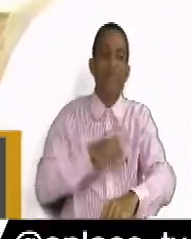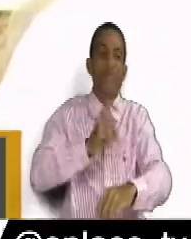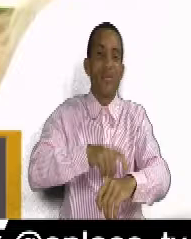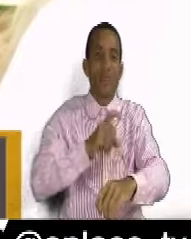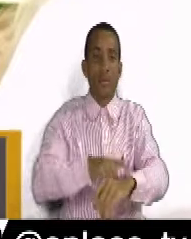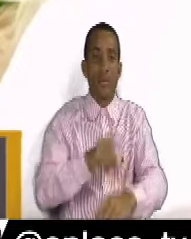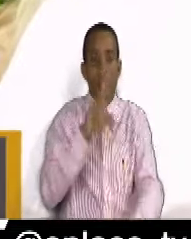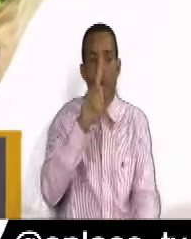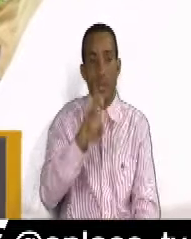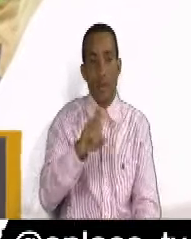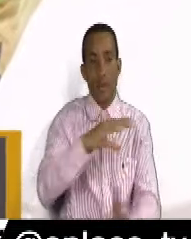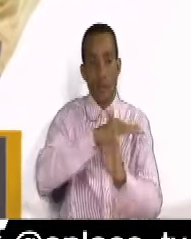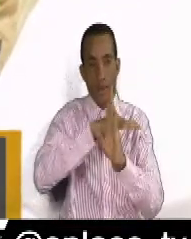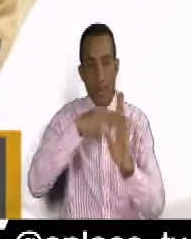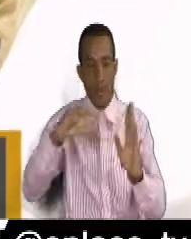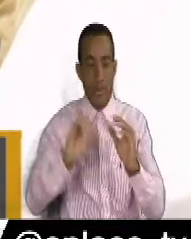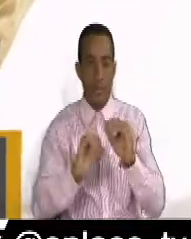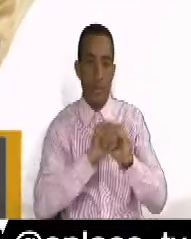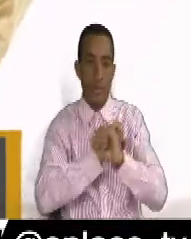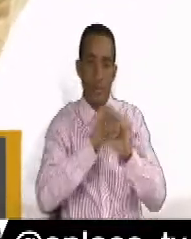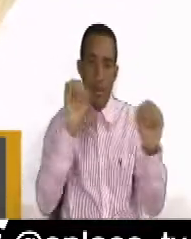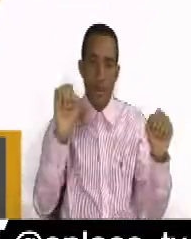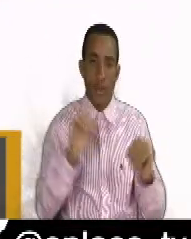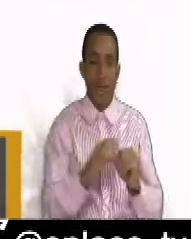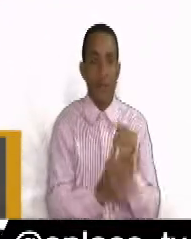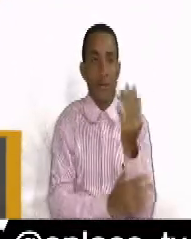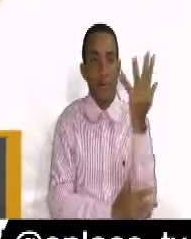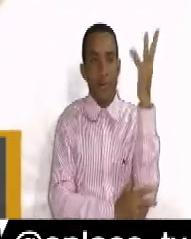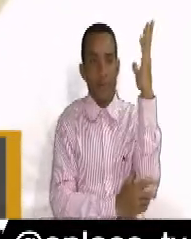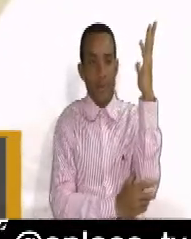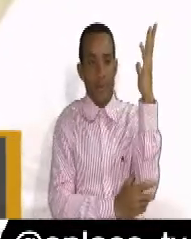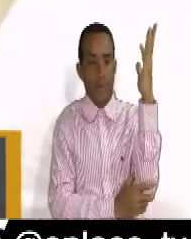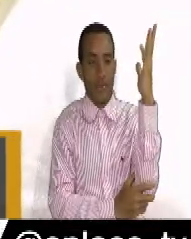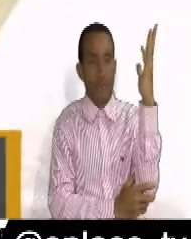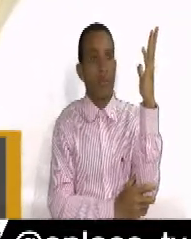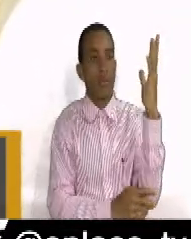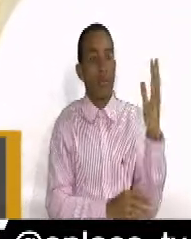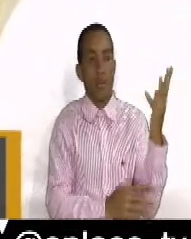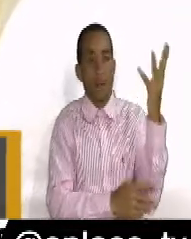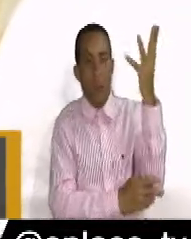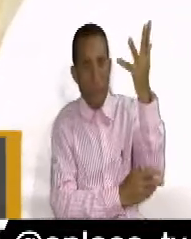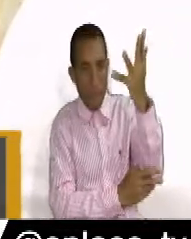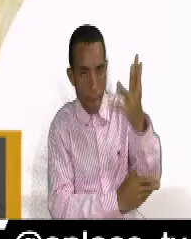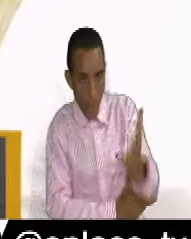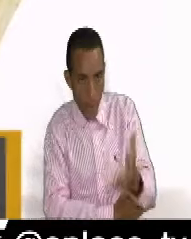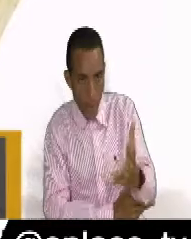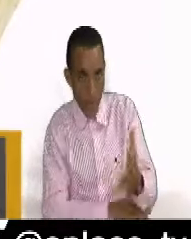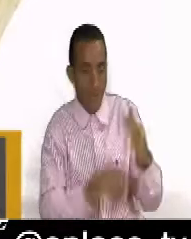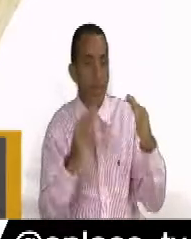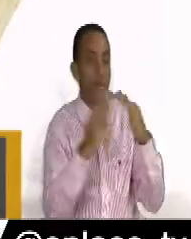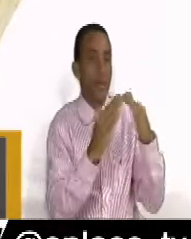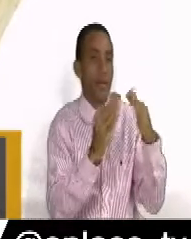el palo que está ubicado acá al lado derecho de mi vivienda me cayó encima de mi casa y